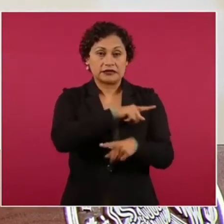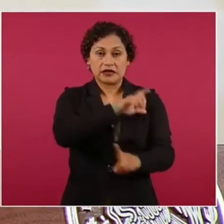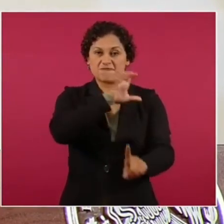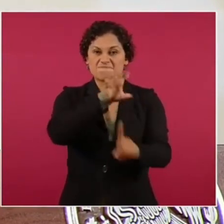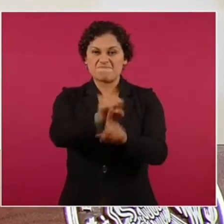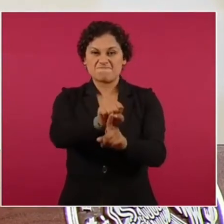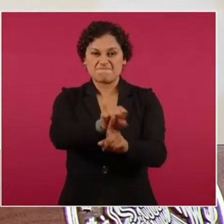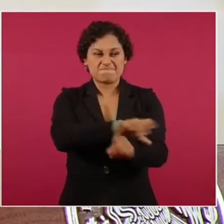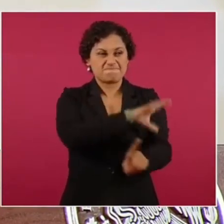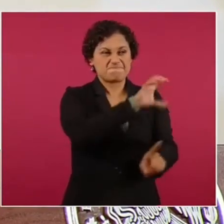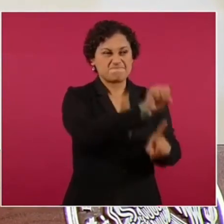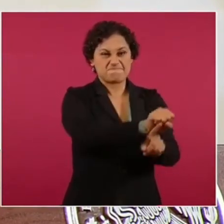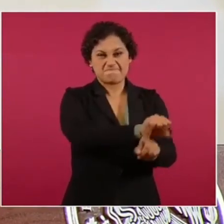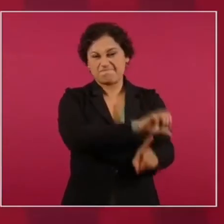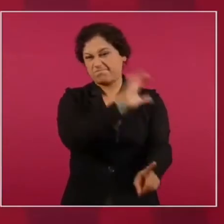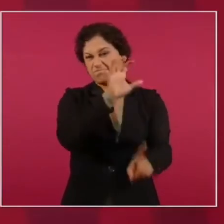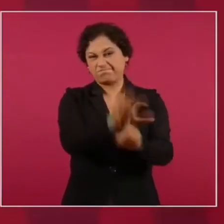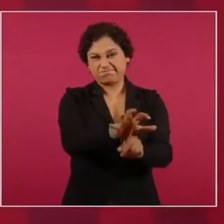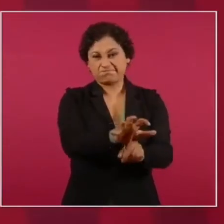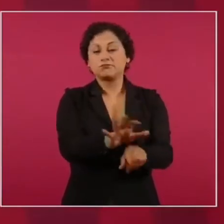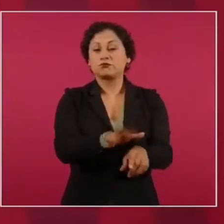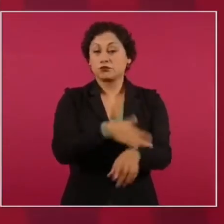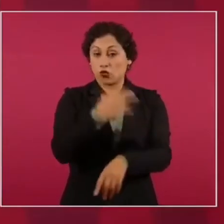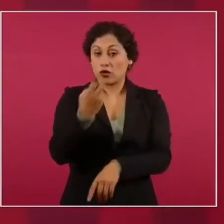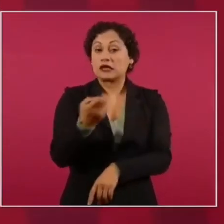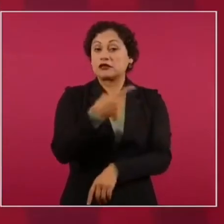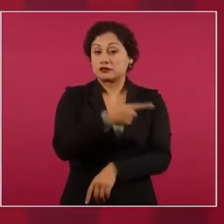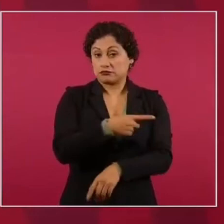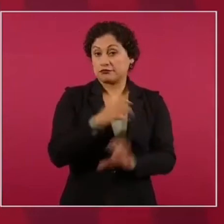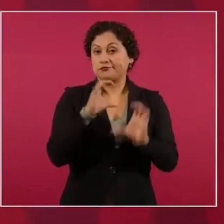Entonces hay que andar con cuidado.